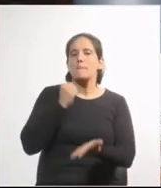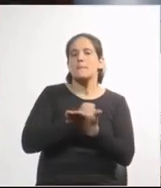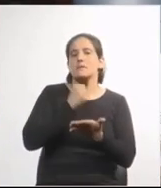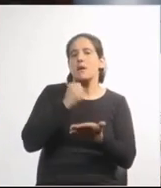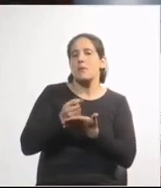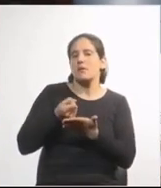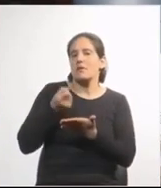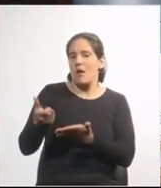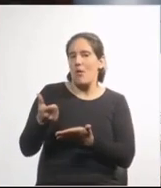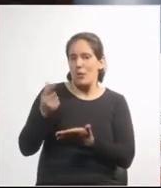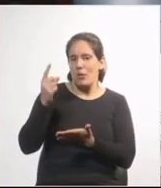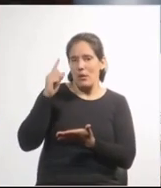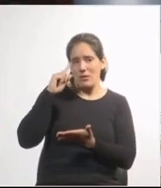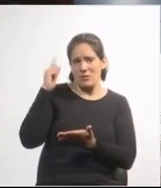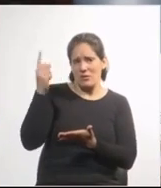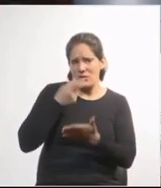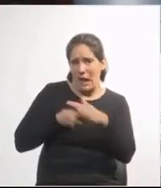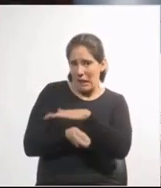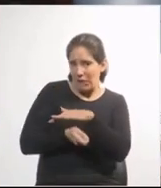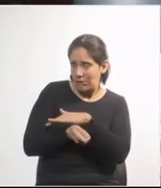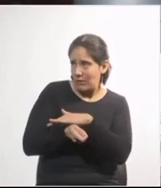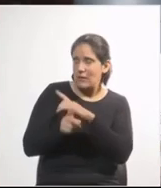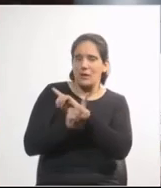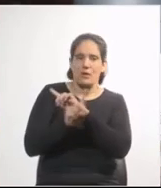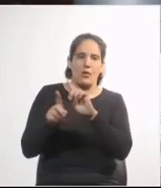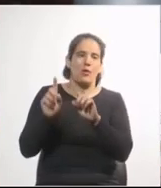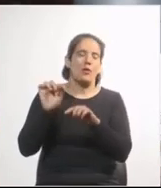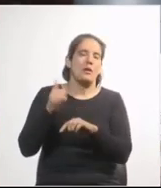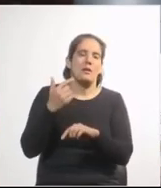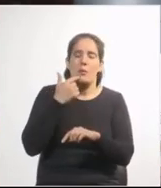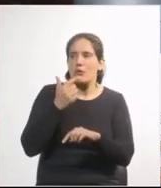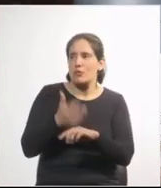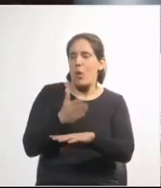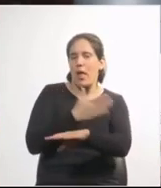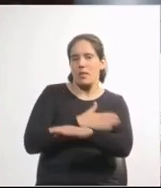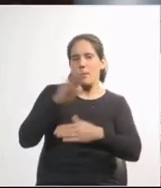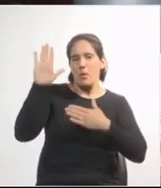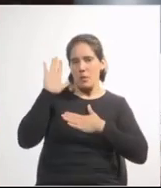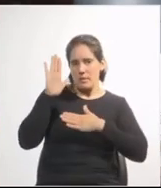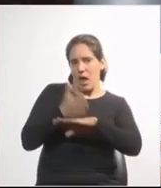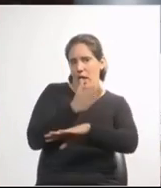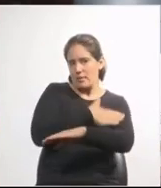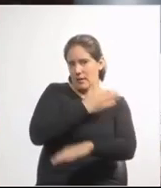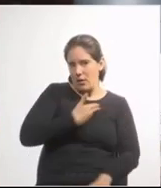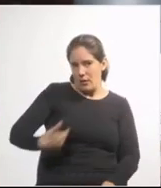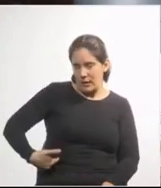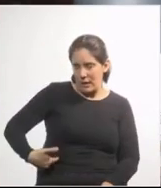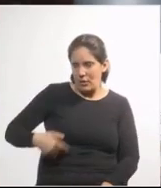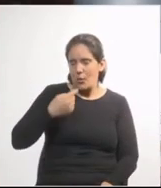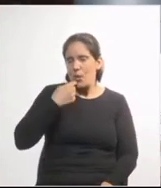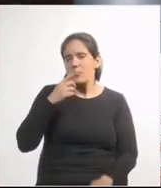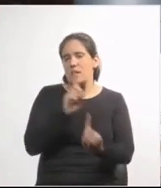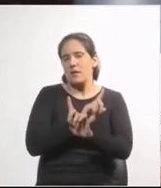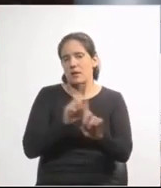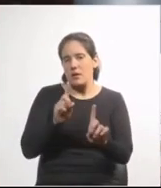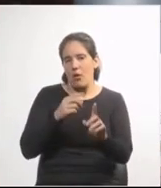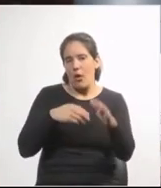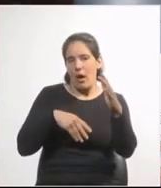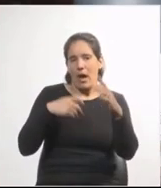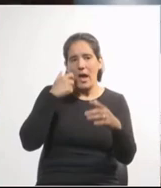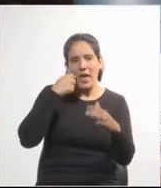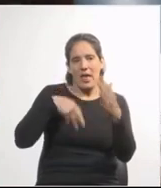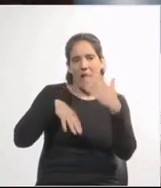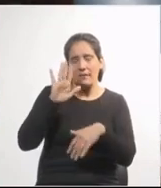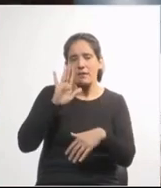narcotraficante internacional, ni a las promesas de campañas incumplidas como la de no incrementar la edad para